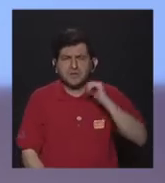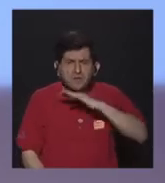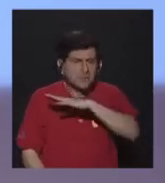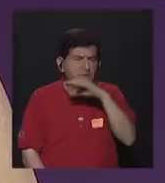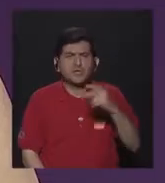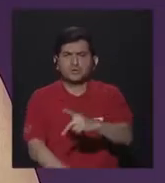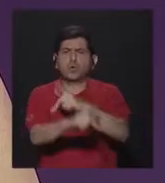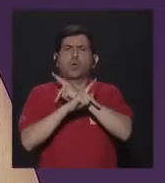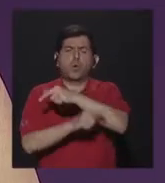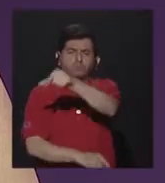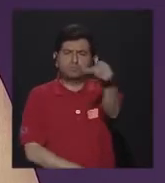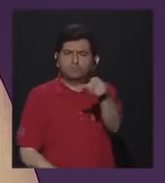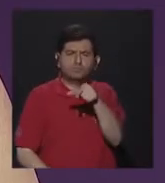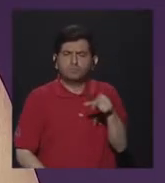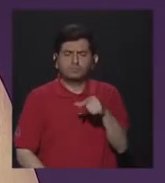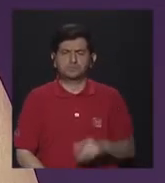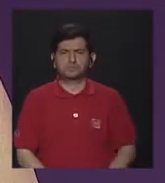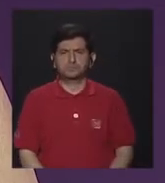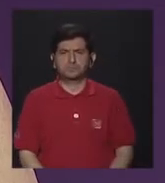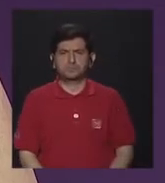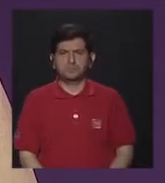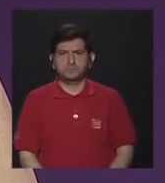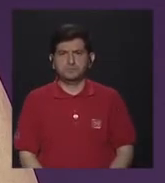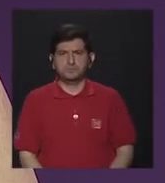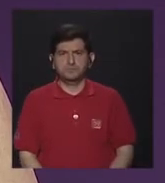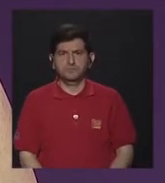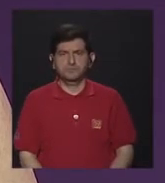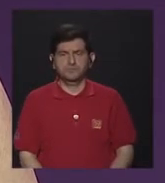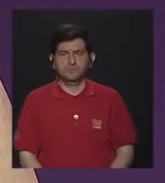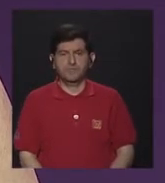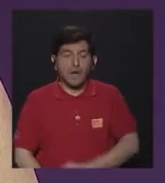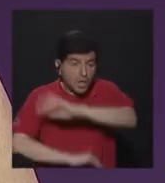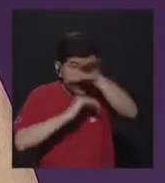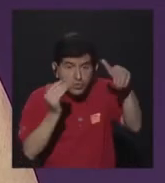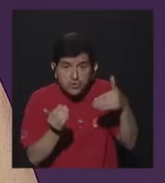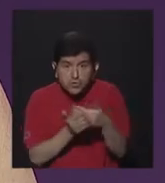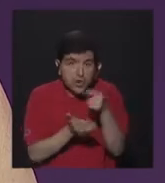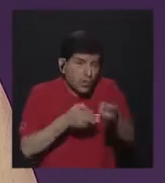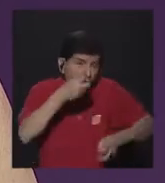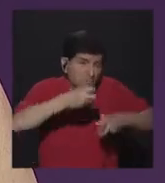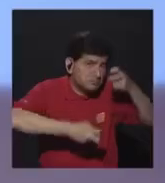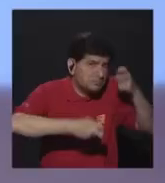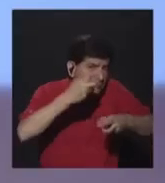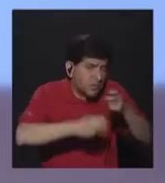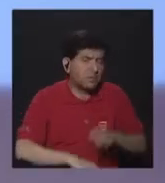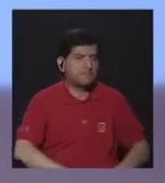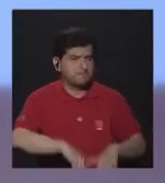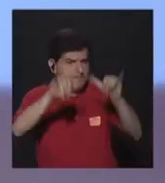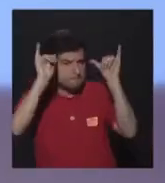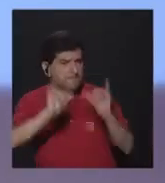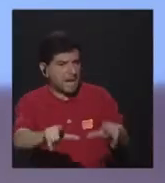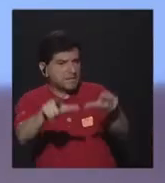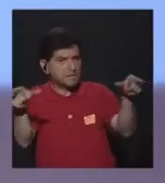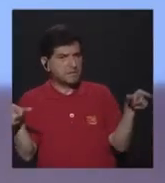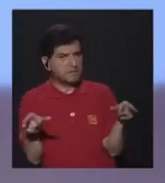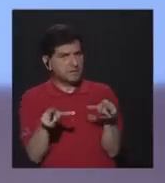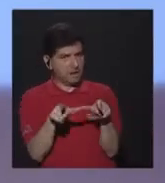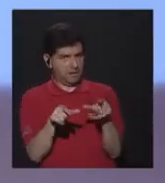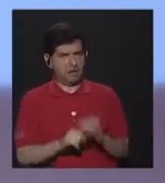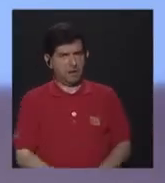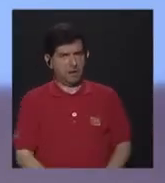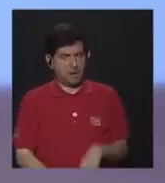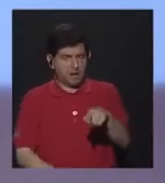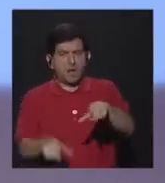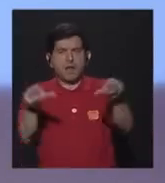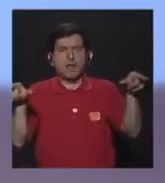este sector y entonces esté todo está conflicto ha sido para conservar ese lugar como lugar